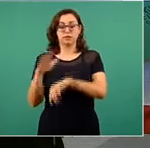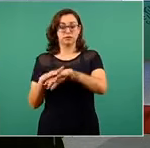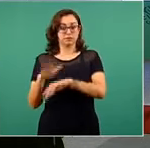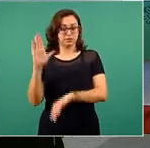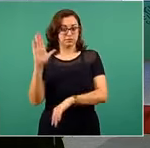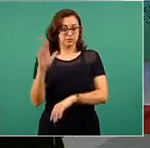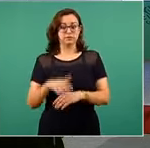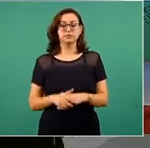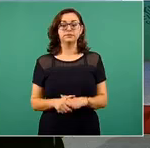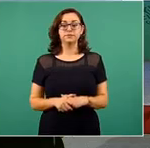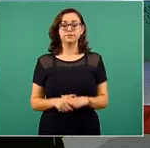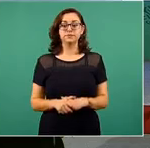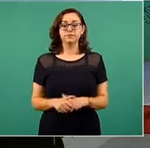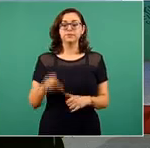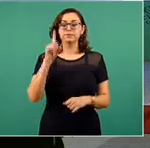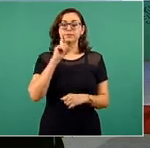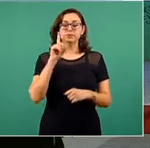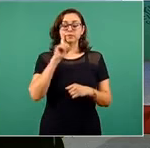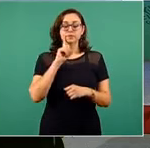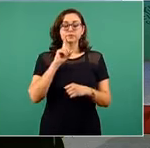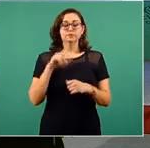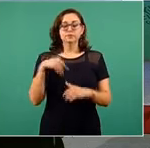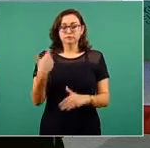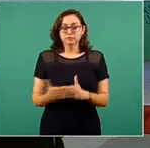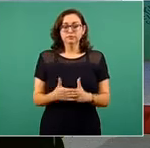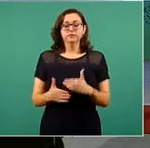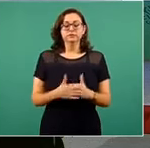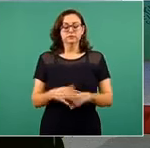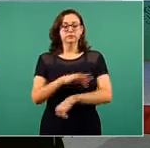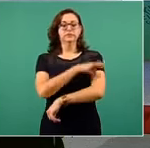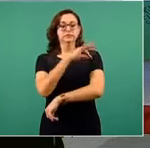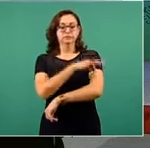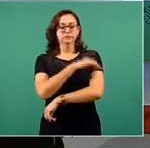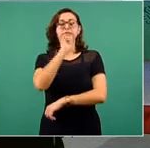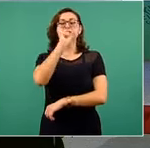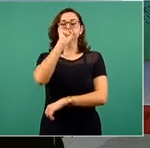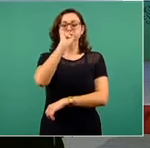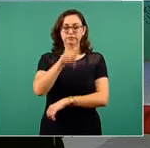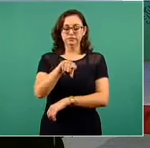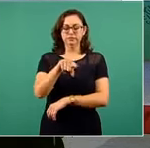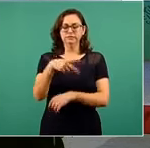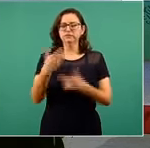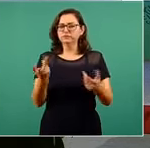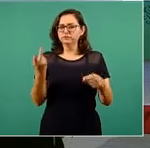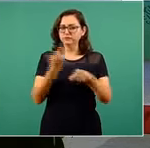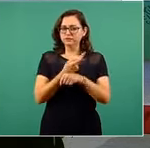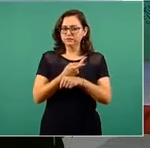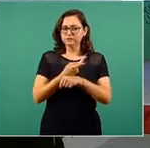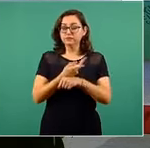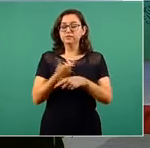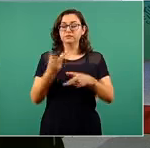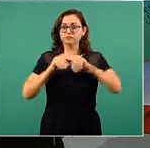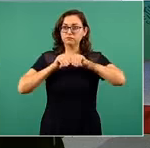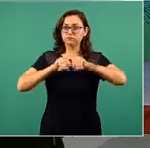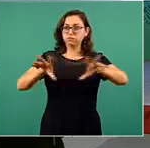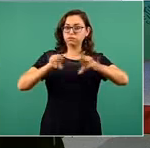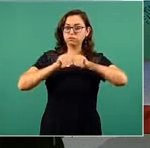estamos vacunando mujeres embarazadas y aquí queremos hacer algunos recordatorios porque vemos que todavía circula desinformación.